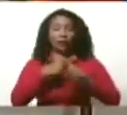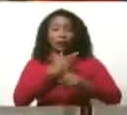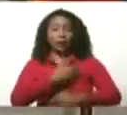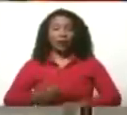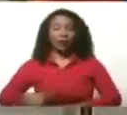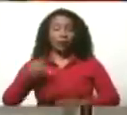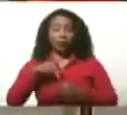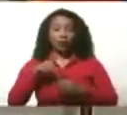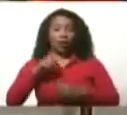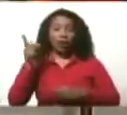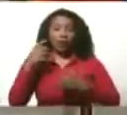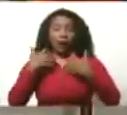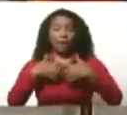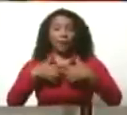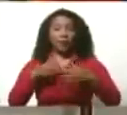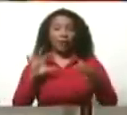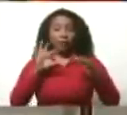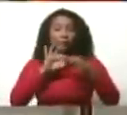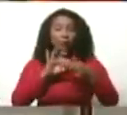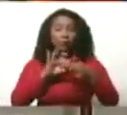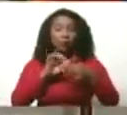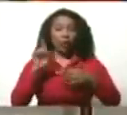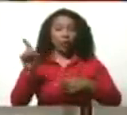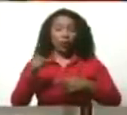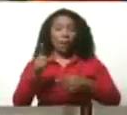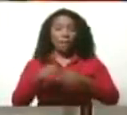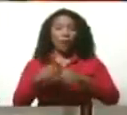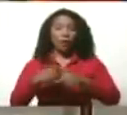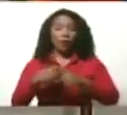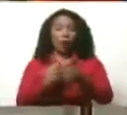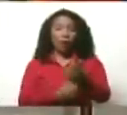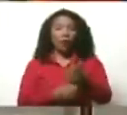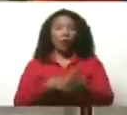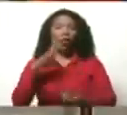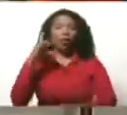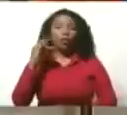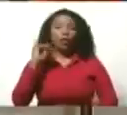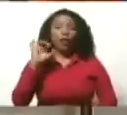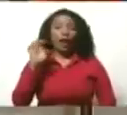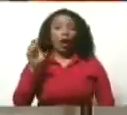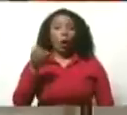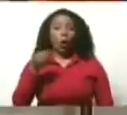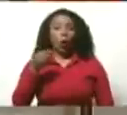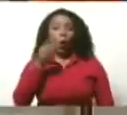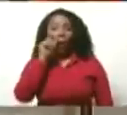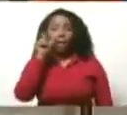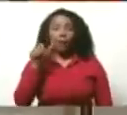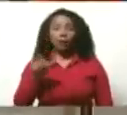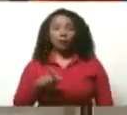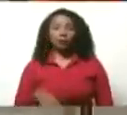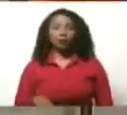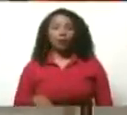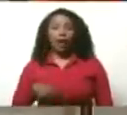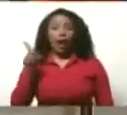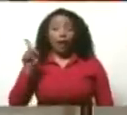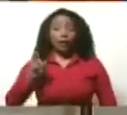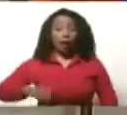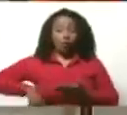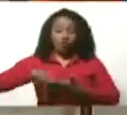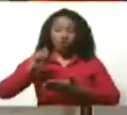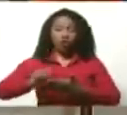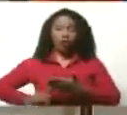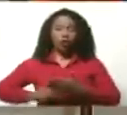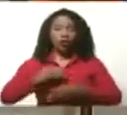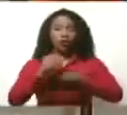empresas vinculadas, nada más y nada menos que a su primo hermano Diego Salazar Carreño. Estas contrataciones